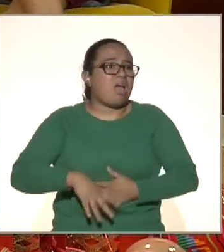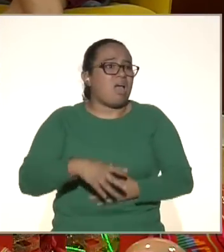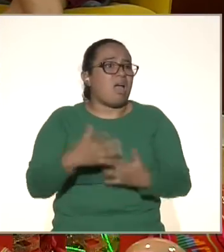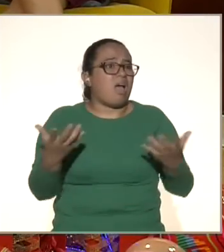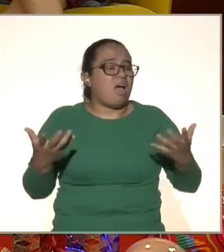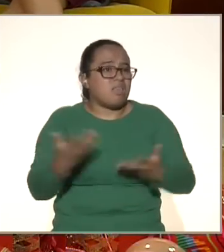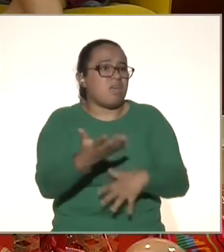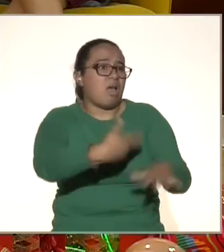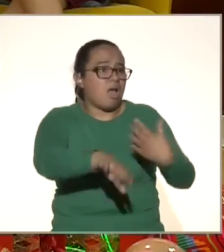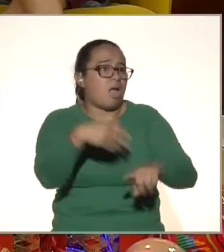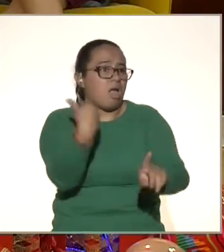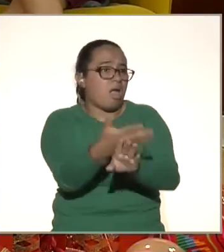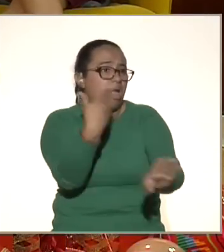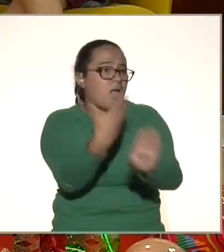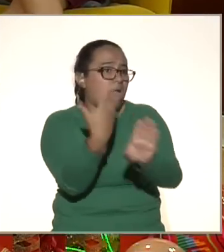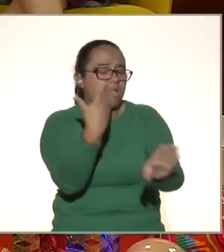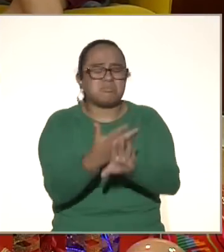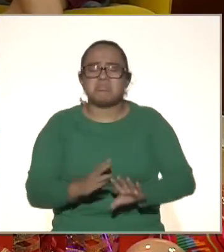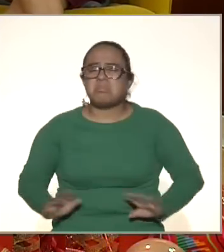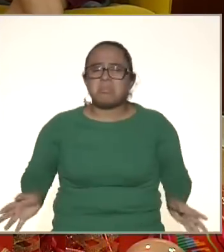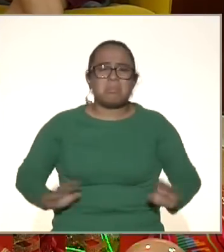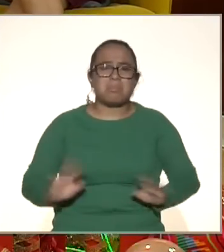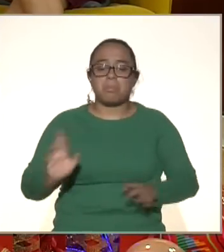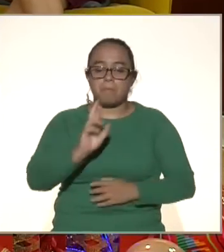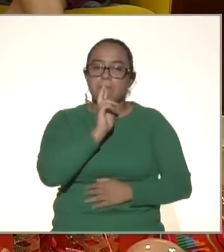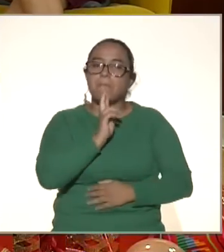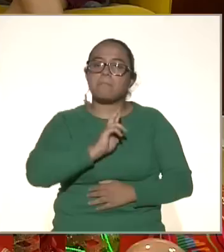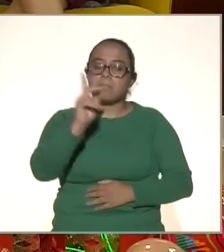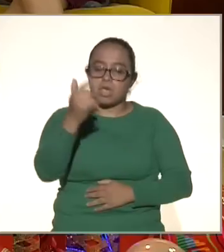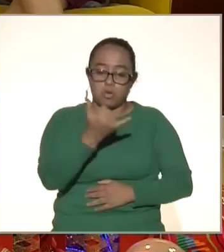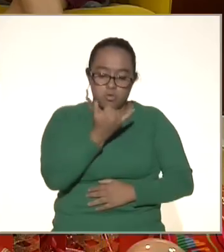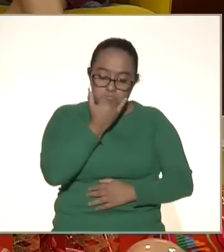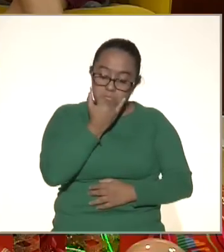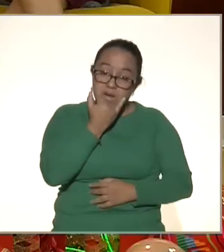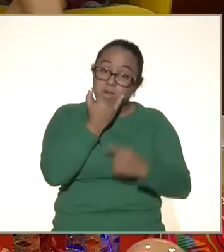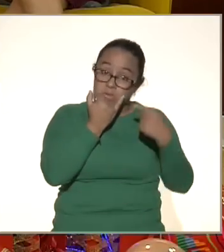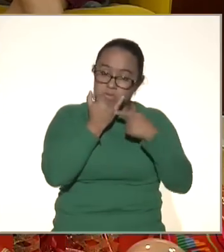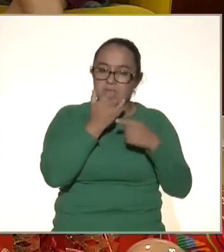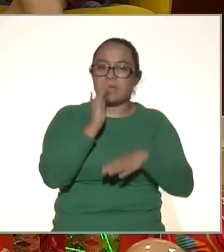emoción, ni nada. Perdonando, ganas mucho.